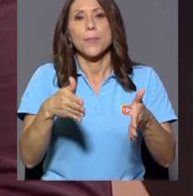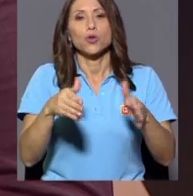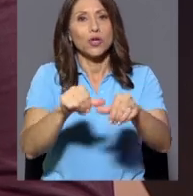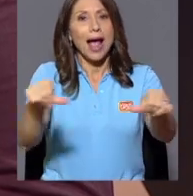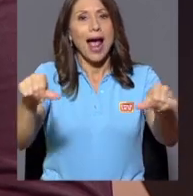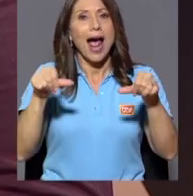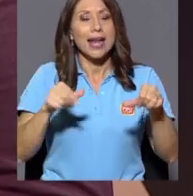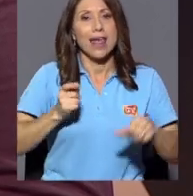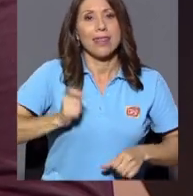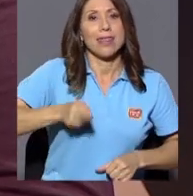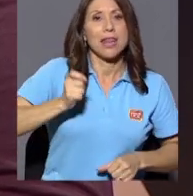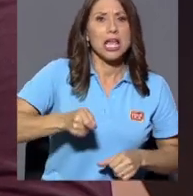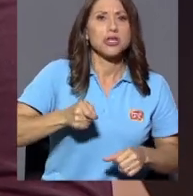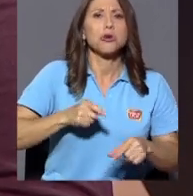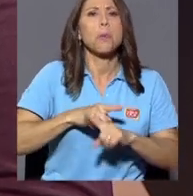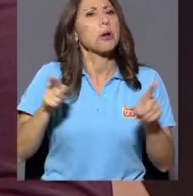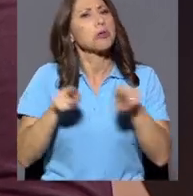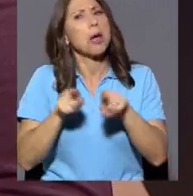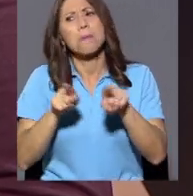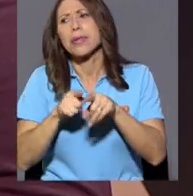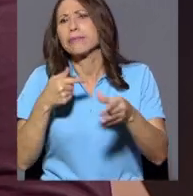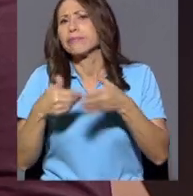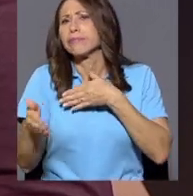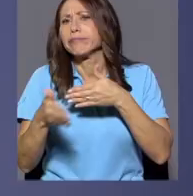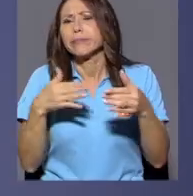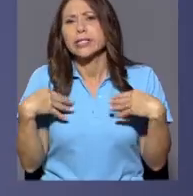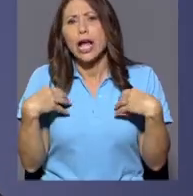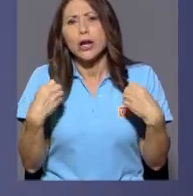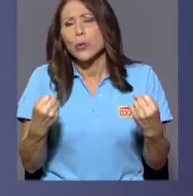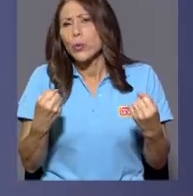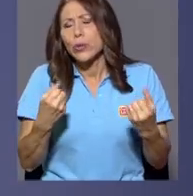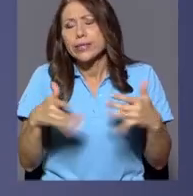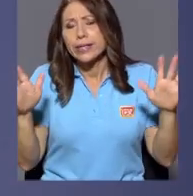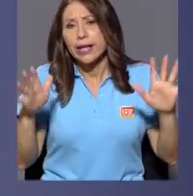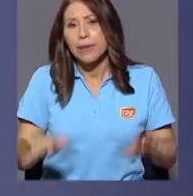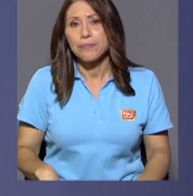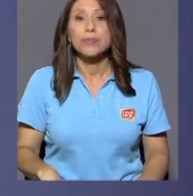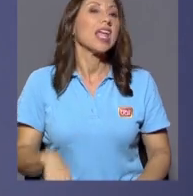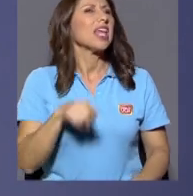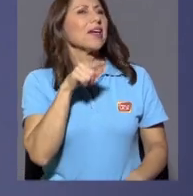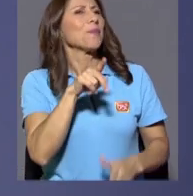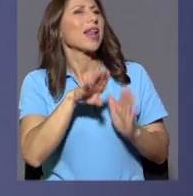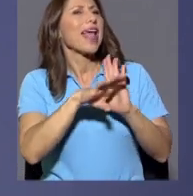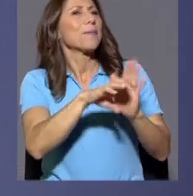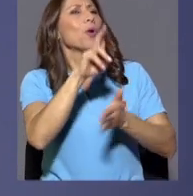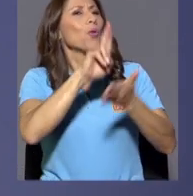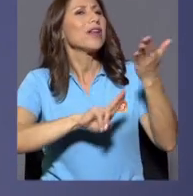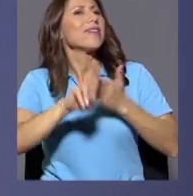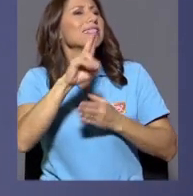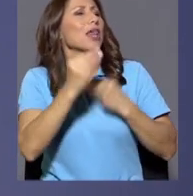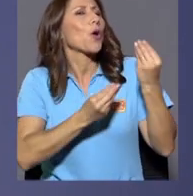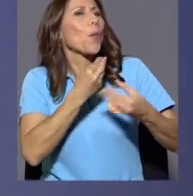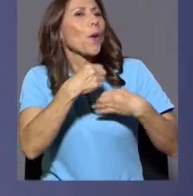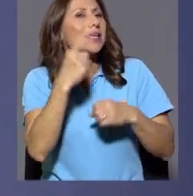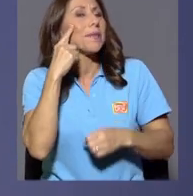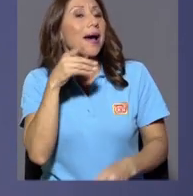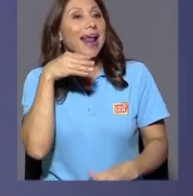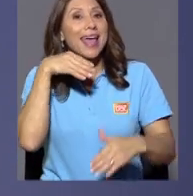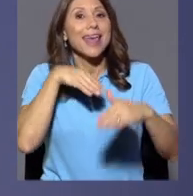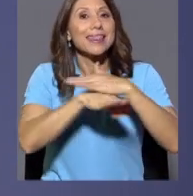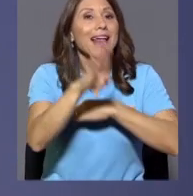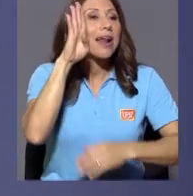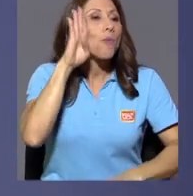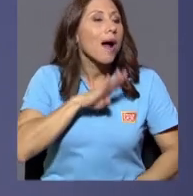de cualquier otra área de la salud de la como hace la universidad perdón para entrar a un bar y darse cuenta